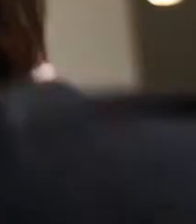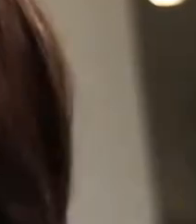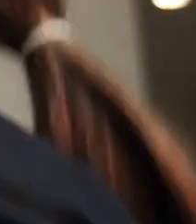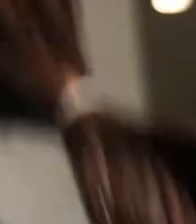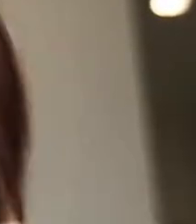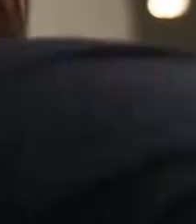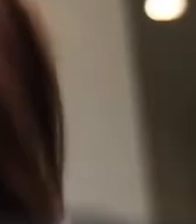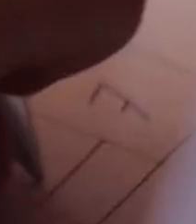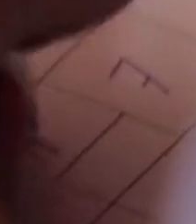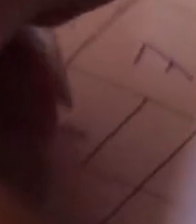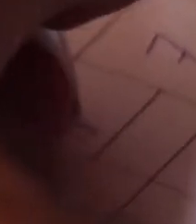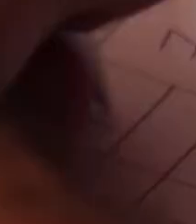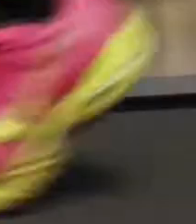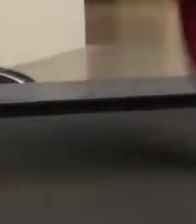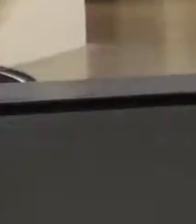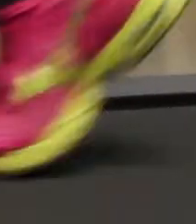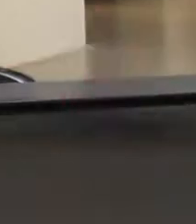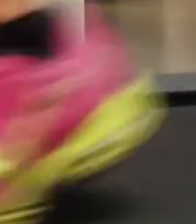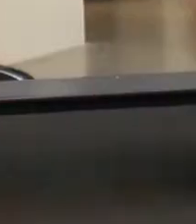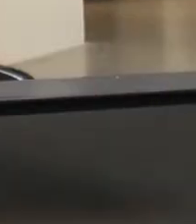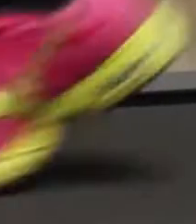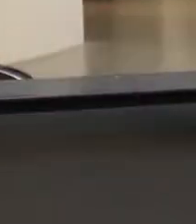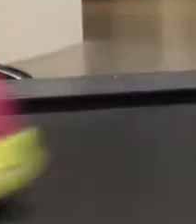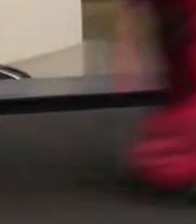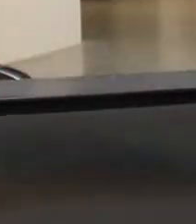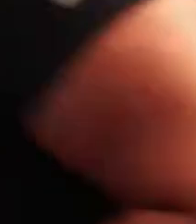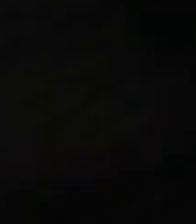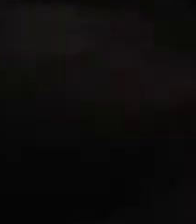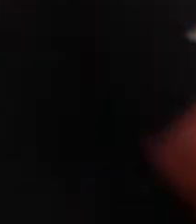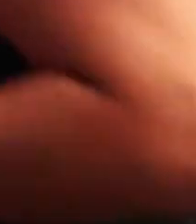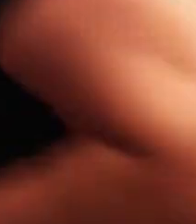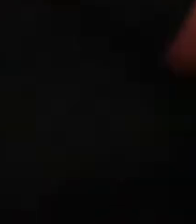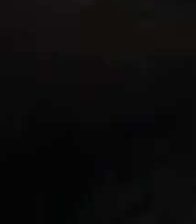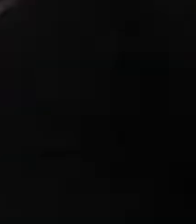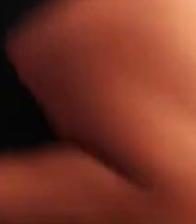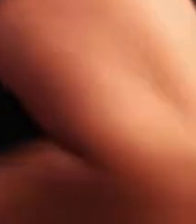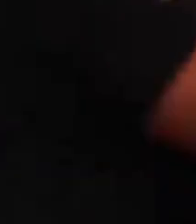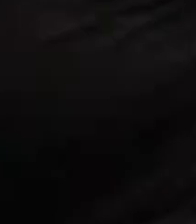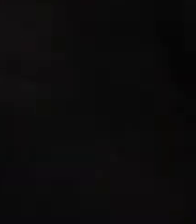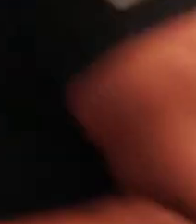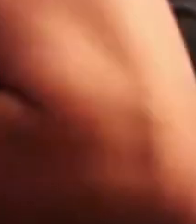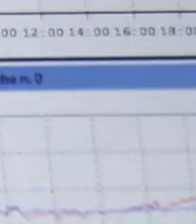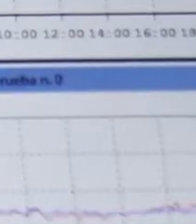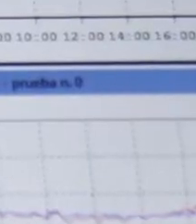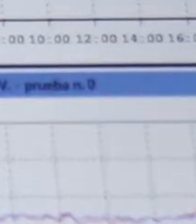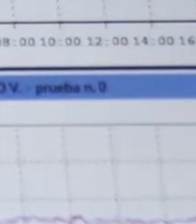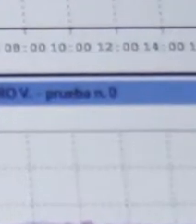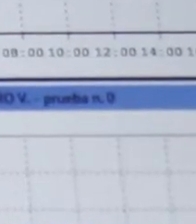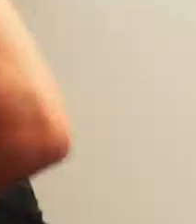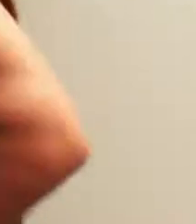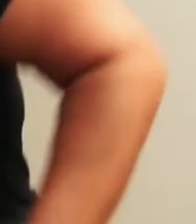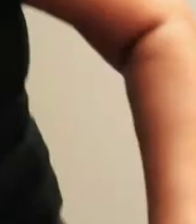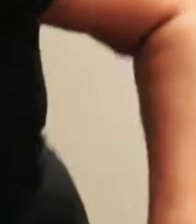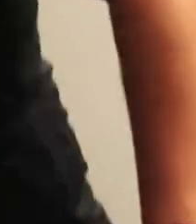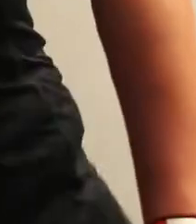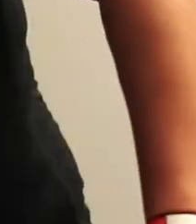sea aprovechado un 100%. Vamos, vamos, vamos, jala, jala, jala, vamos, vamos. Sí puede, vamos, sí puede, vamos, sí puede.